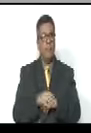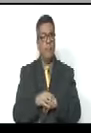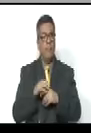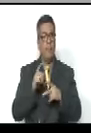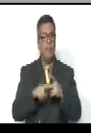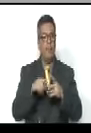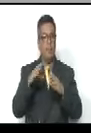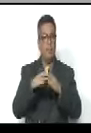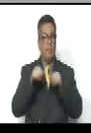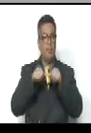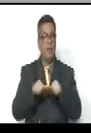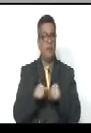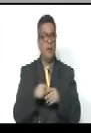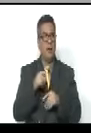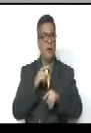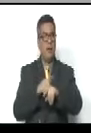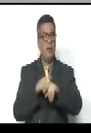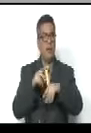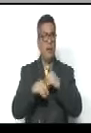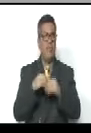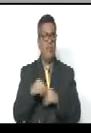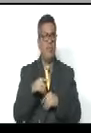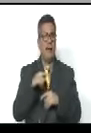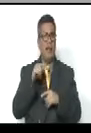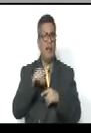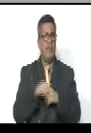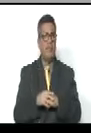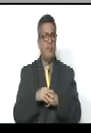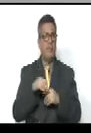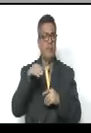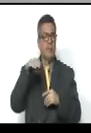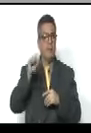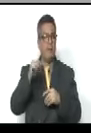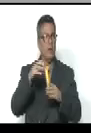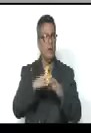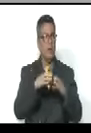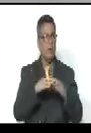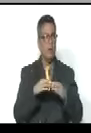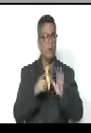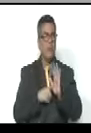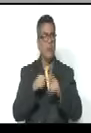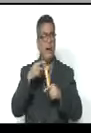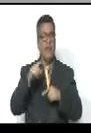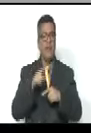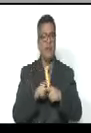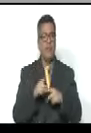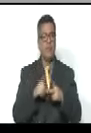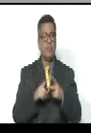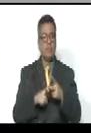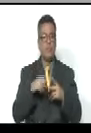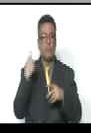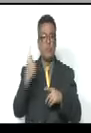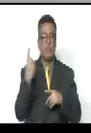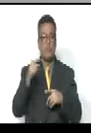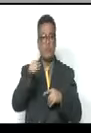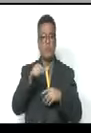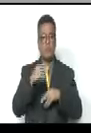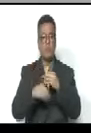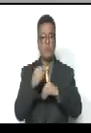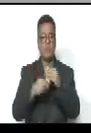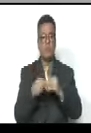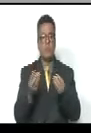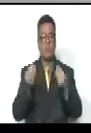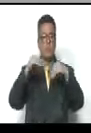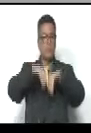sesión permanente su directorio a los efectos de discutir no solamente lo que está contenido en